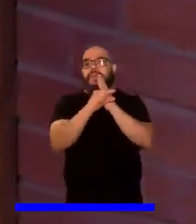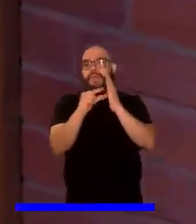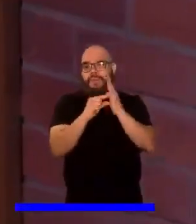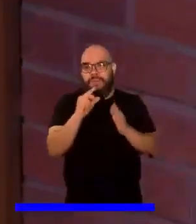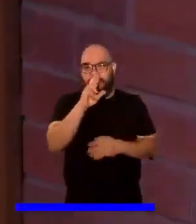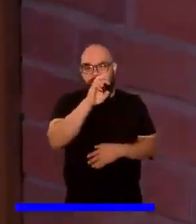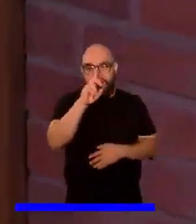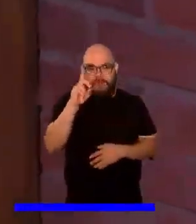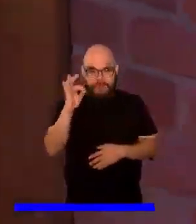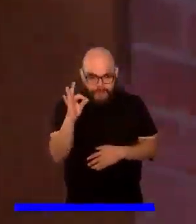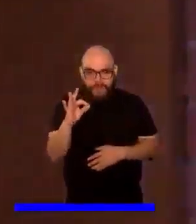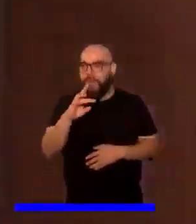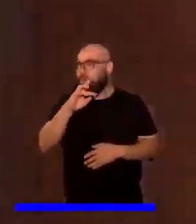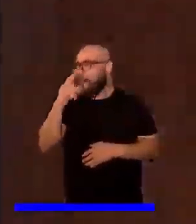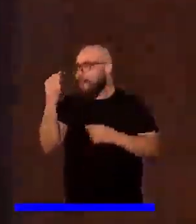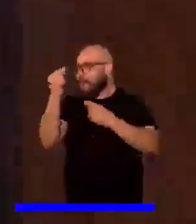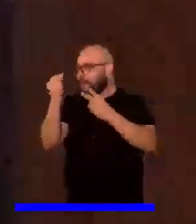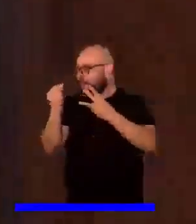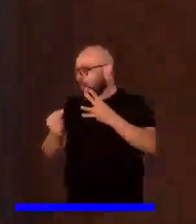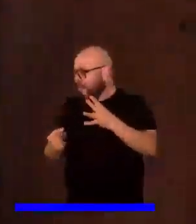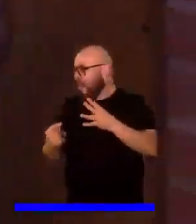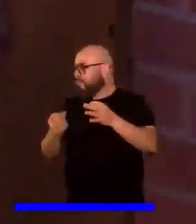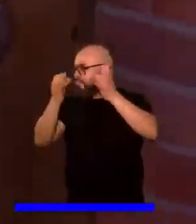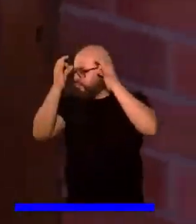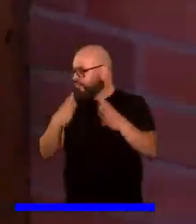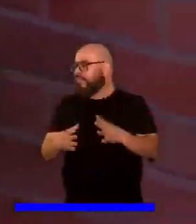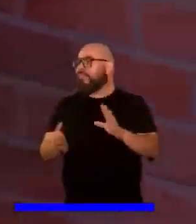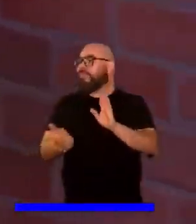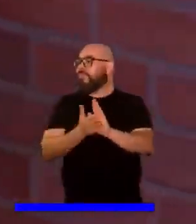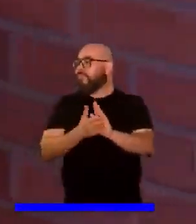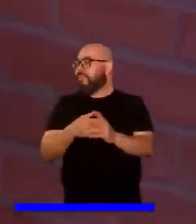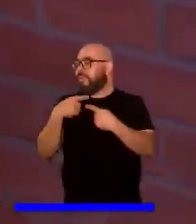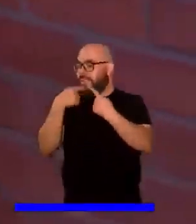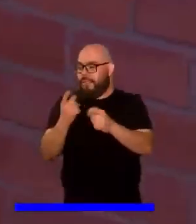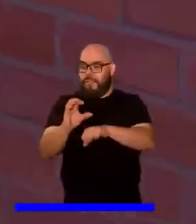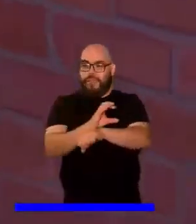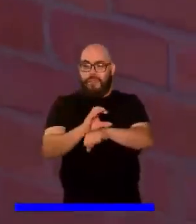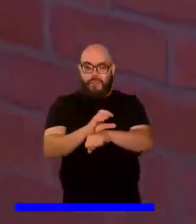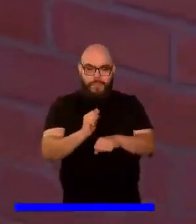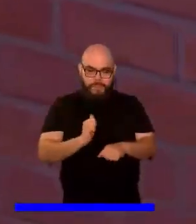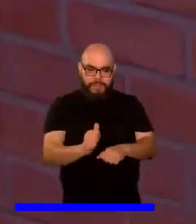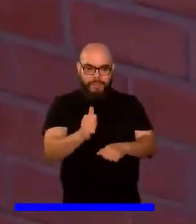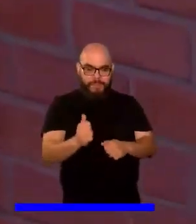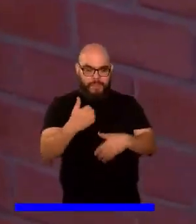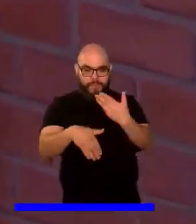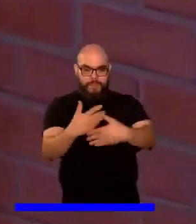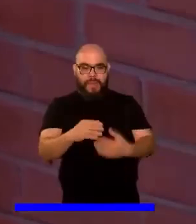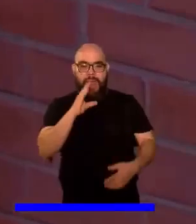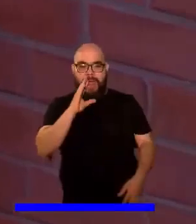un Reddit o algo por el estilo. Pero esencialmente le podemos decir al computador que aprenda solo a